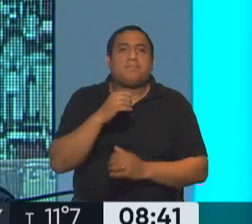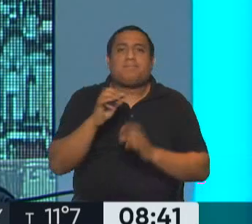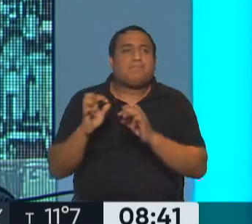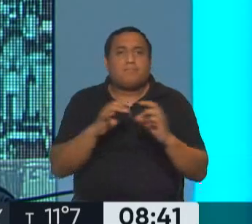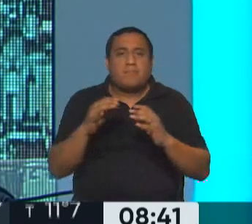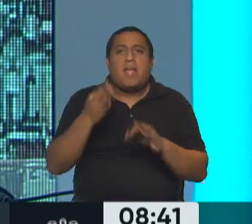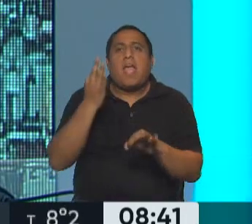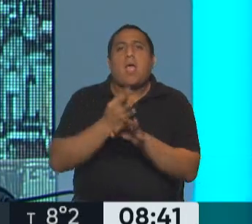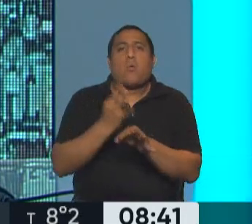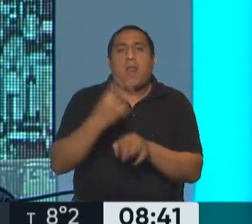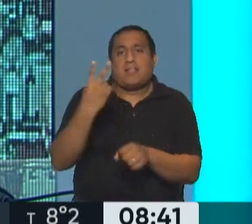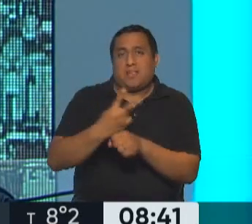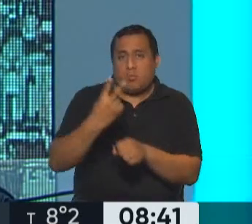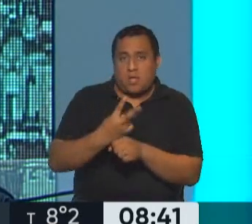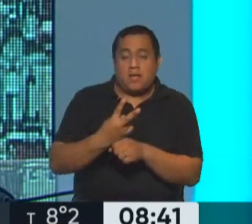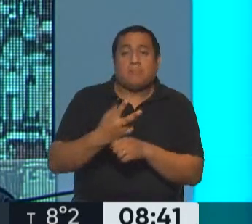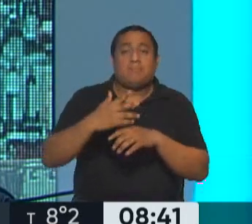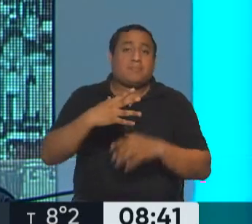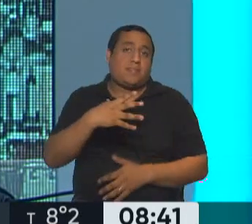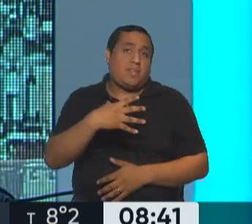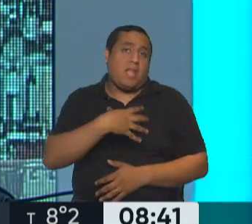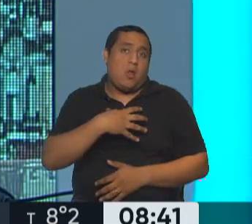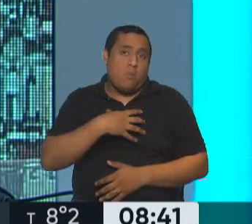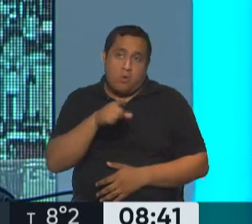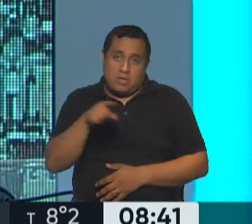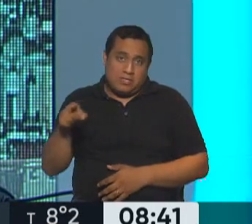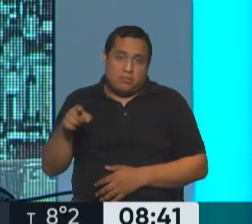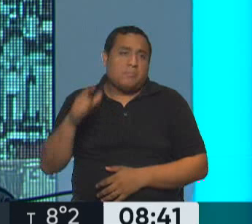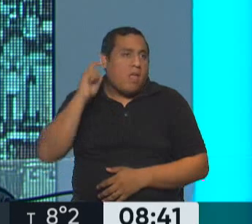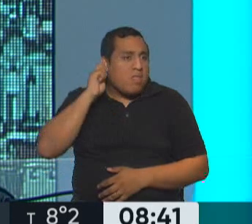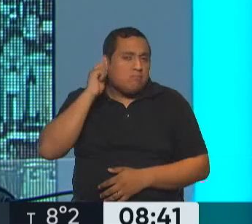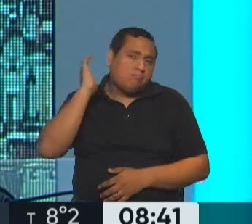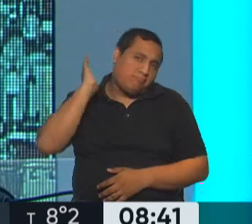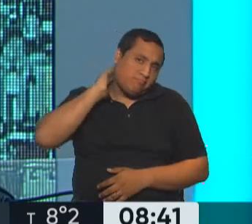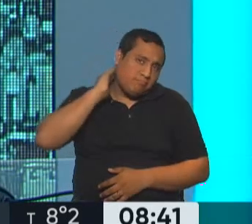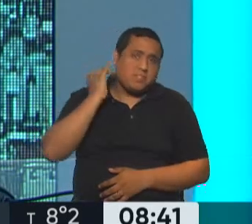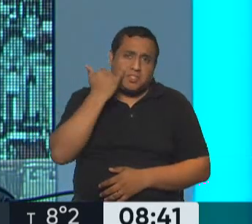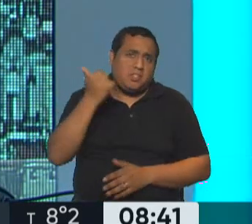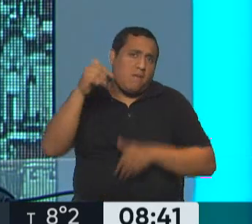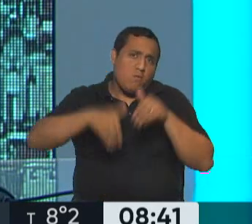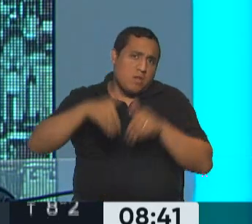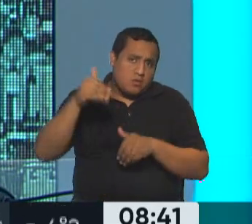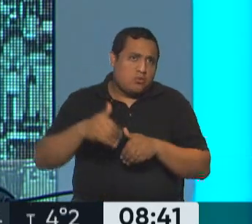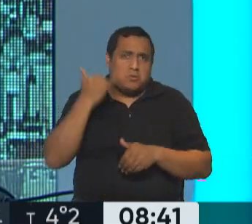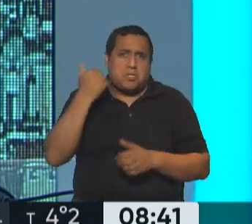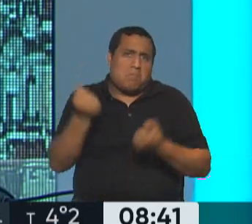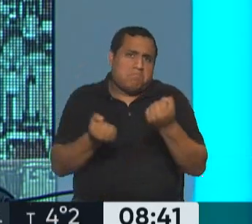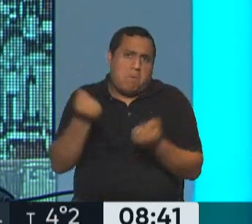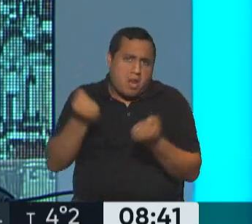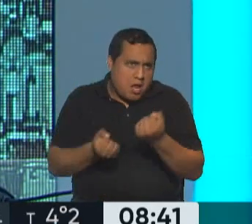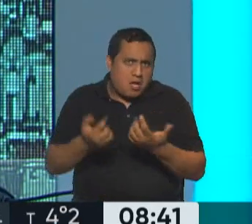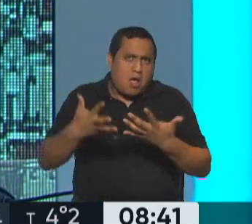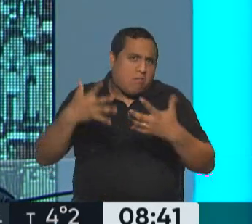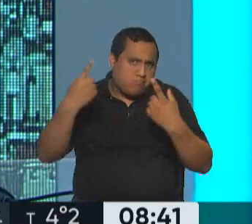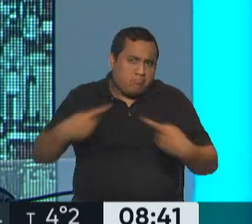de escuela secundaria, de alumnos que tienen muchos de ellos 16 años, que ya votan, ya conducen un vehículo y que están en condiciones